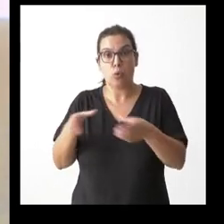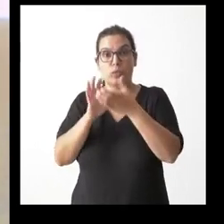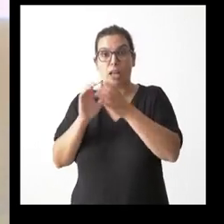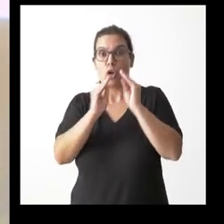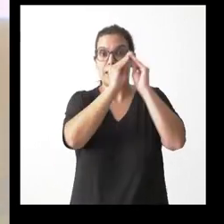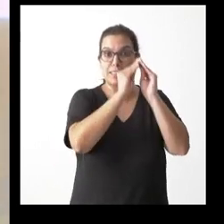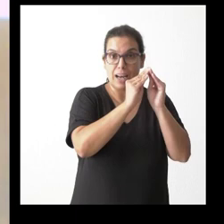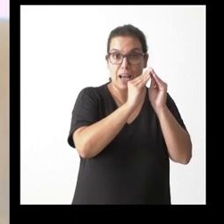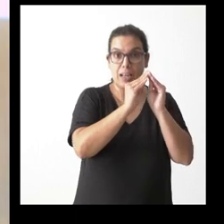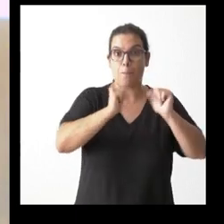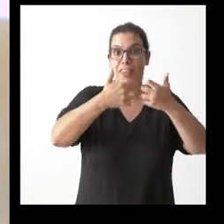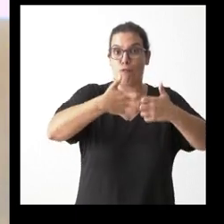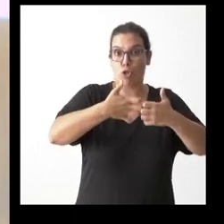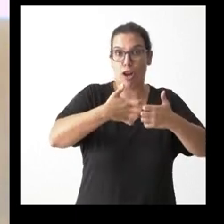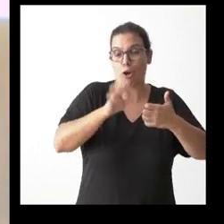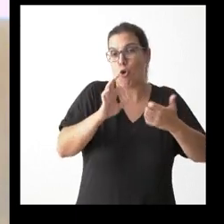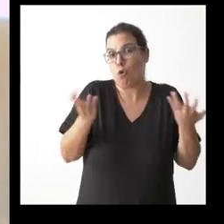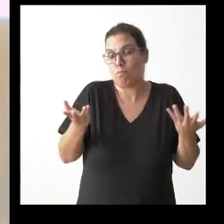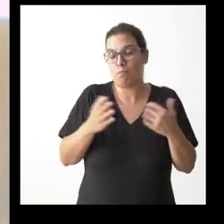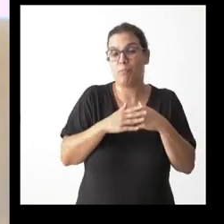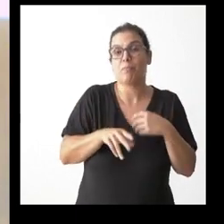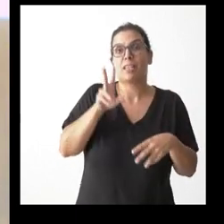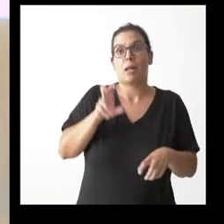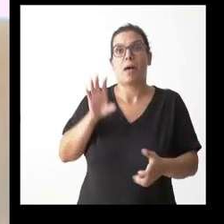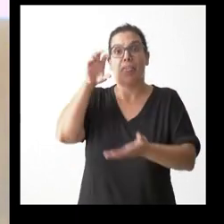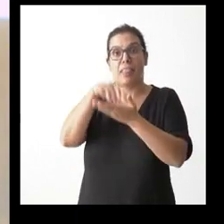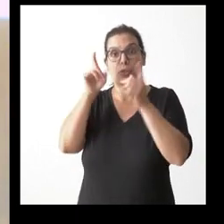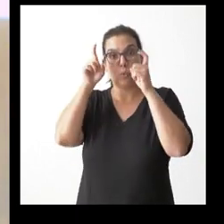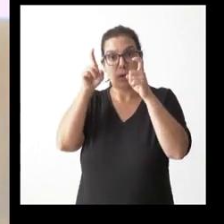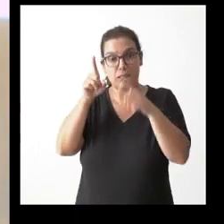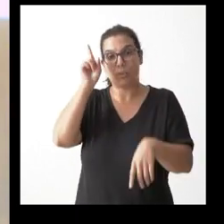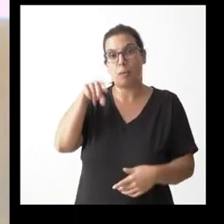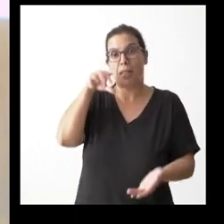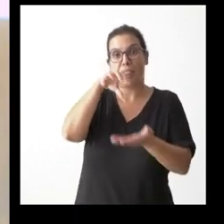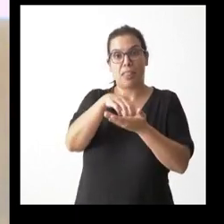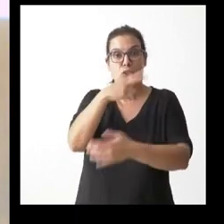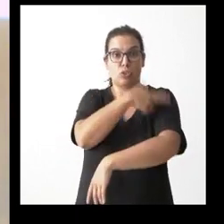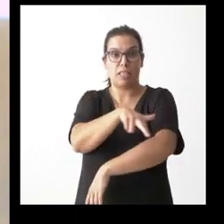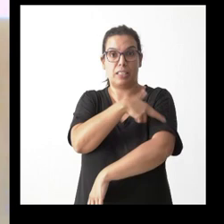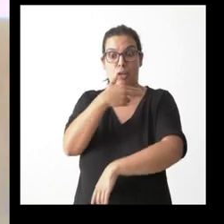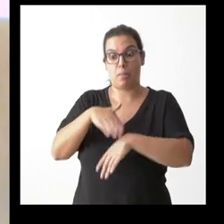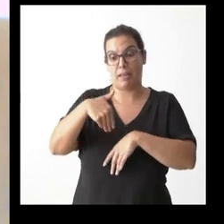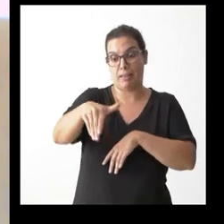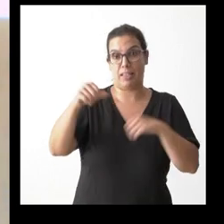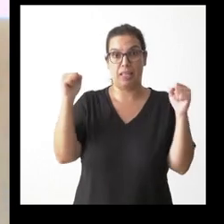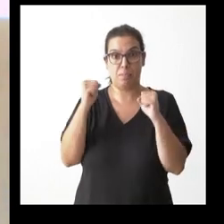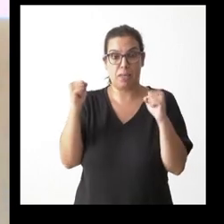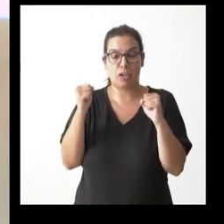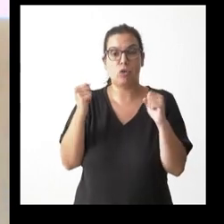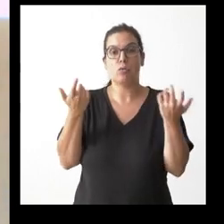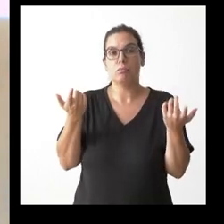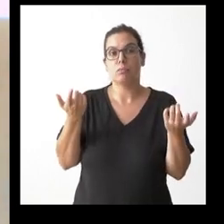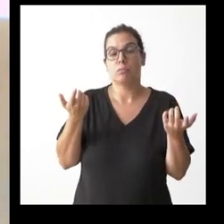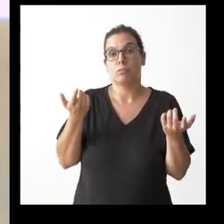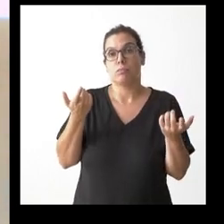a funcionar. Y en cuanto a los centros educativos y también los centros sanitarios, de cara al invierno, es si, ya que no va a